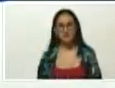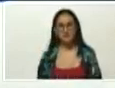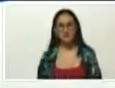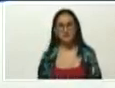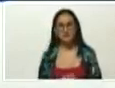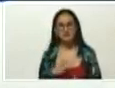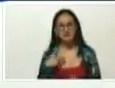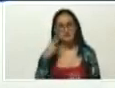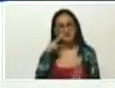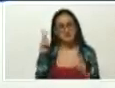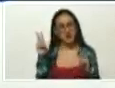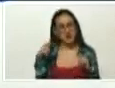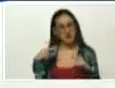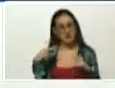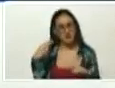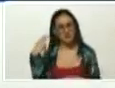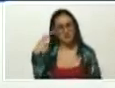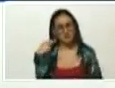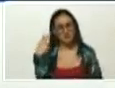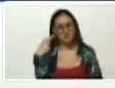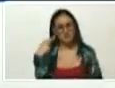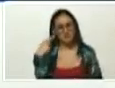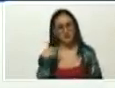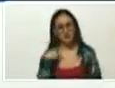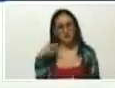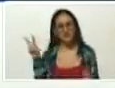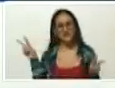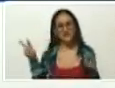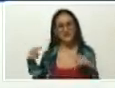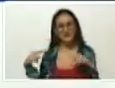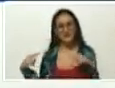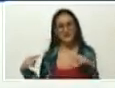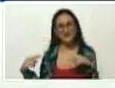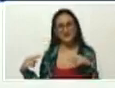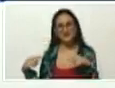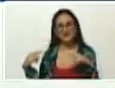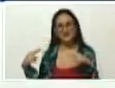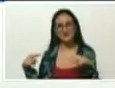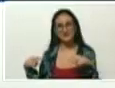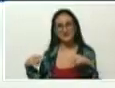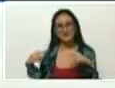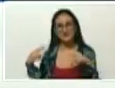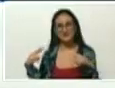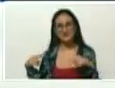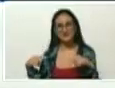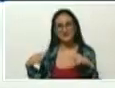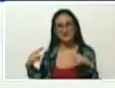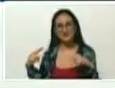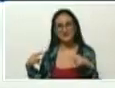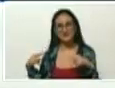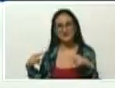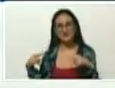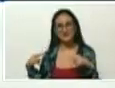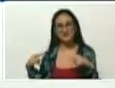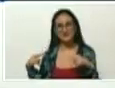Cilia me miraba a mí y yo la miraba a ella. Y nos mirábamos.